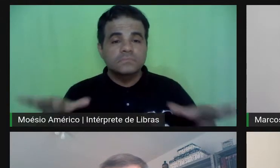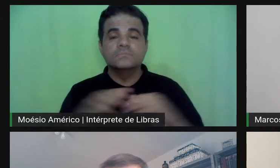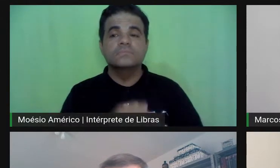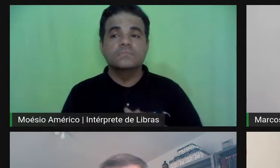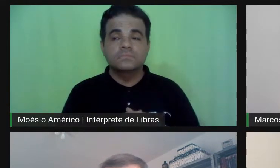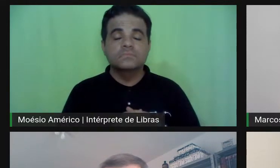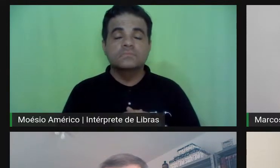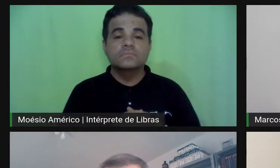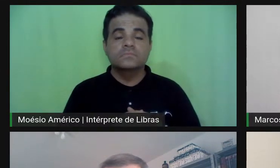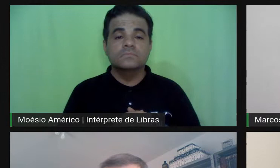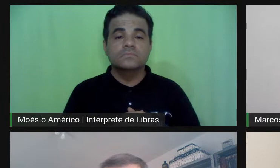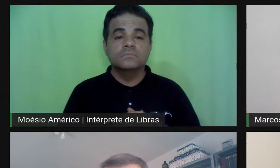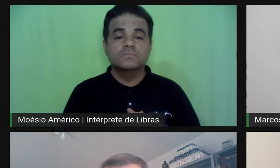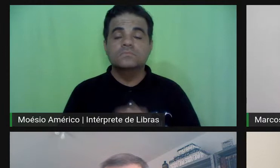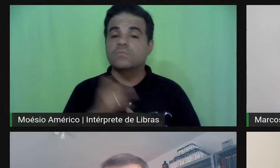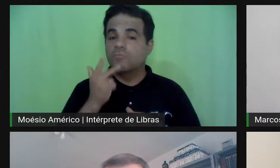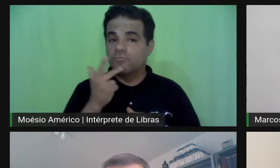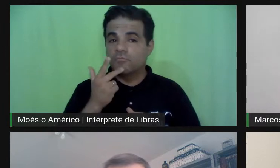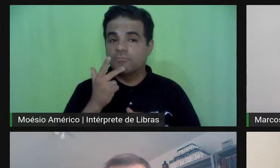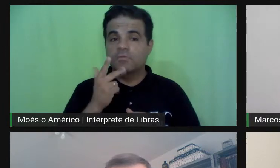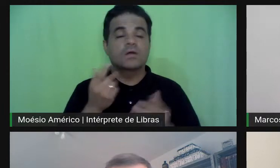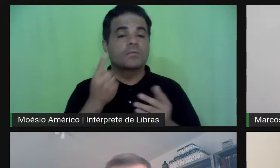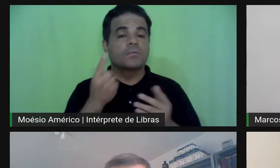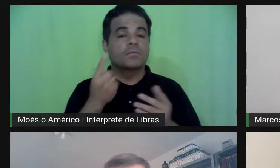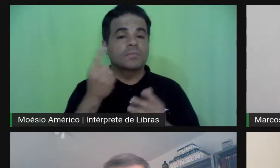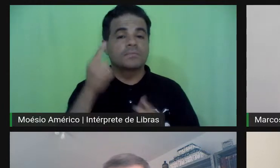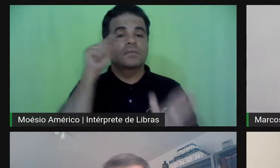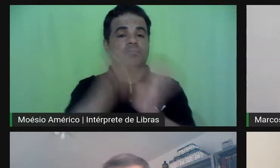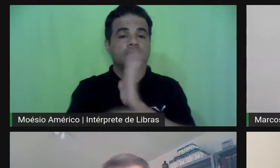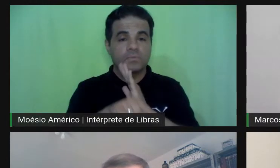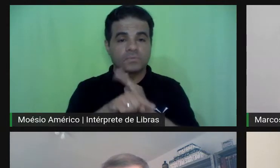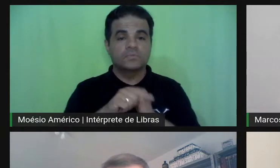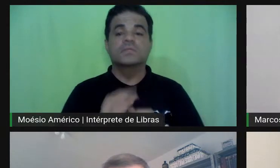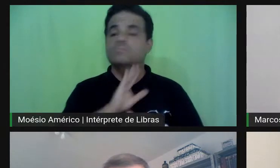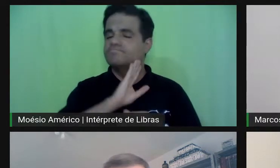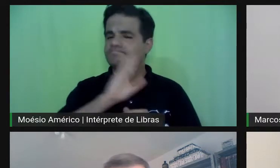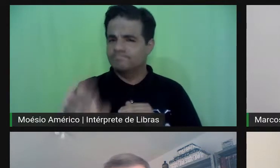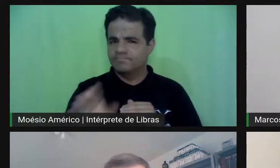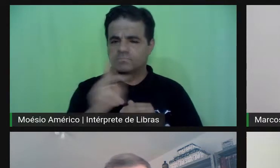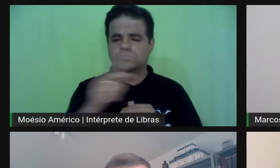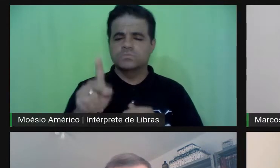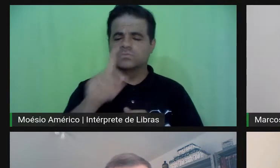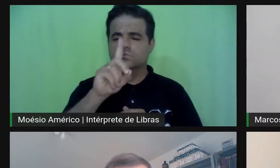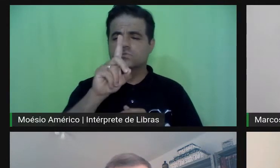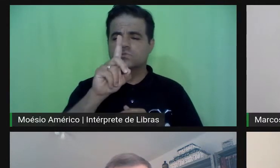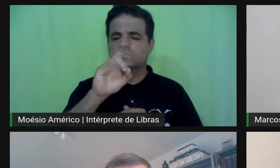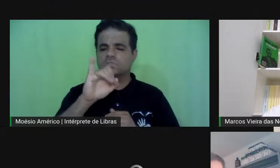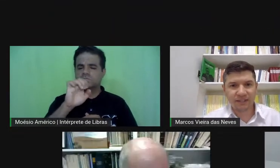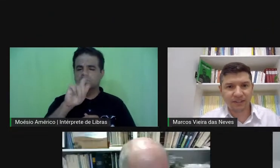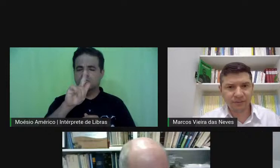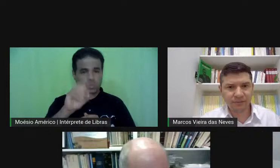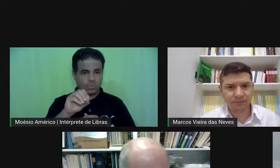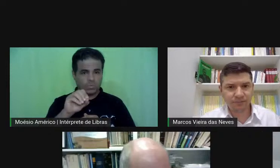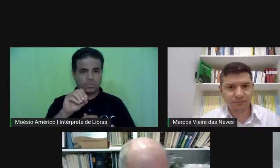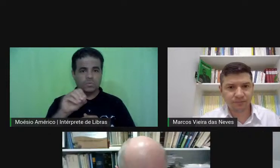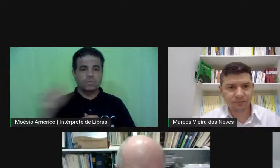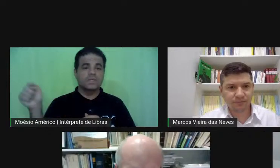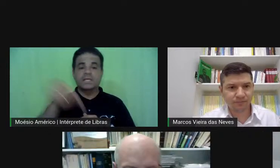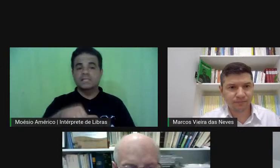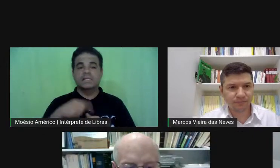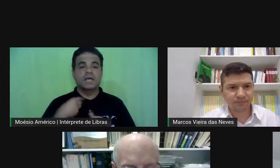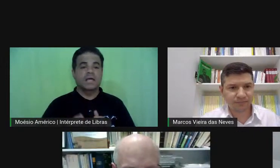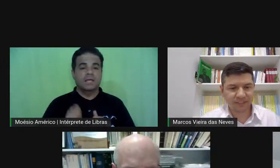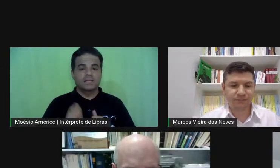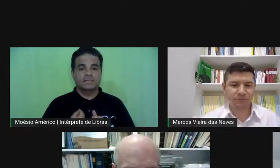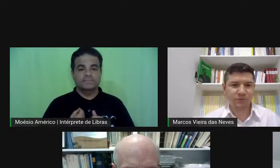y tengo vamos a pasar para una primera pregunta que está direccionado el profesor llegó él está aquí